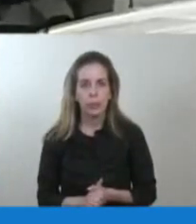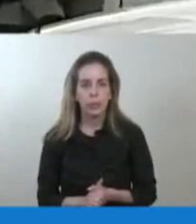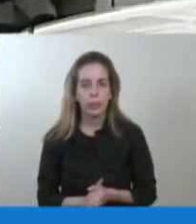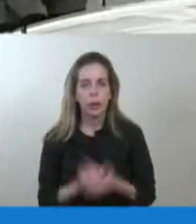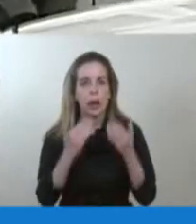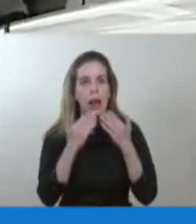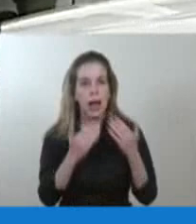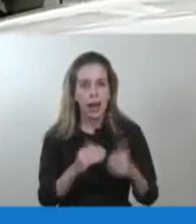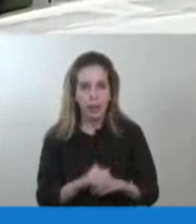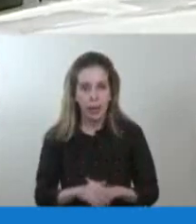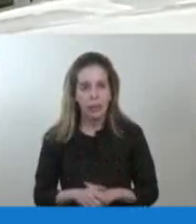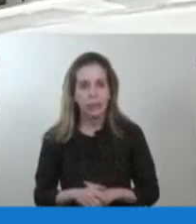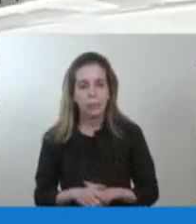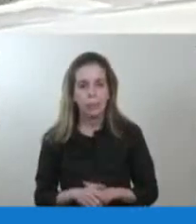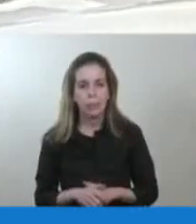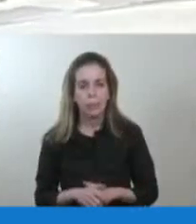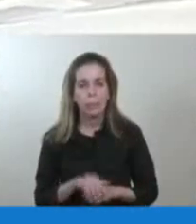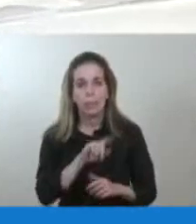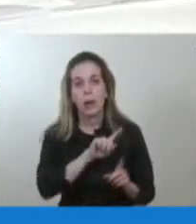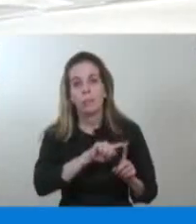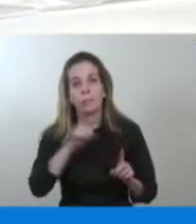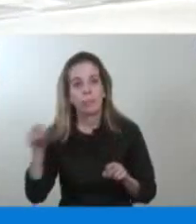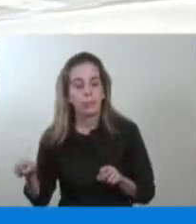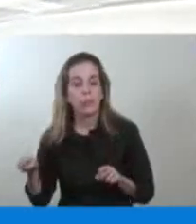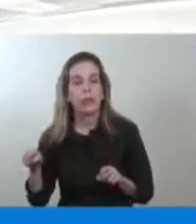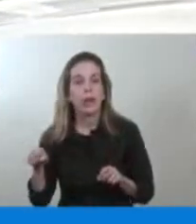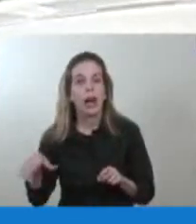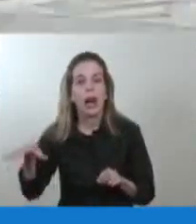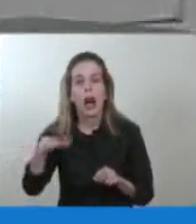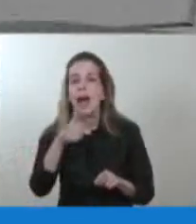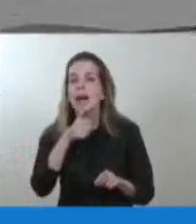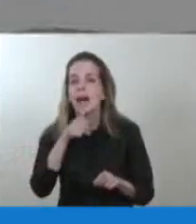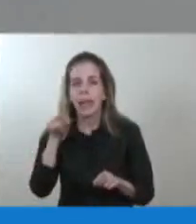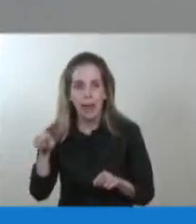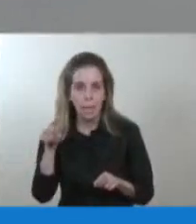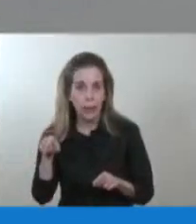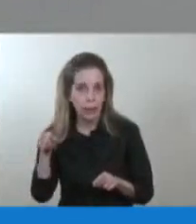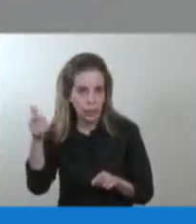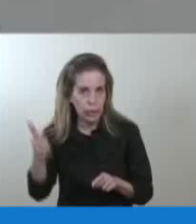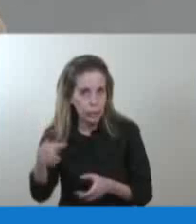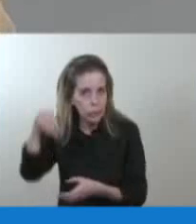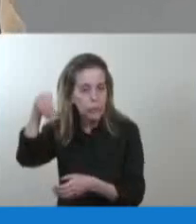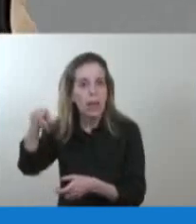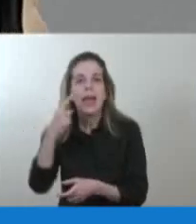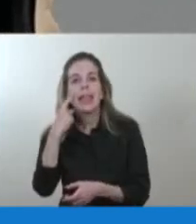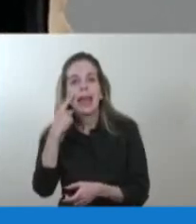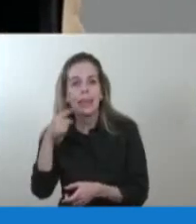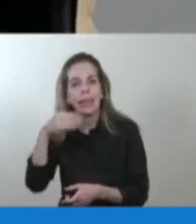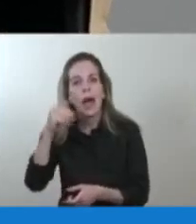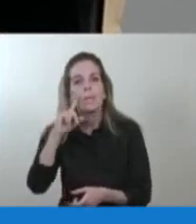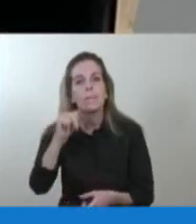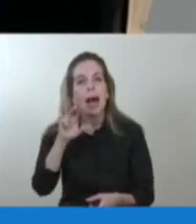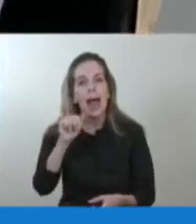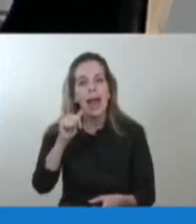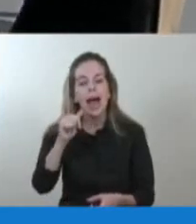muchas gracias nos trasladamos ahora a quilmes allí se encuentra la intendenta mayra mendoza